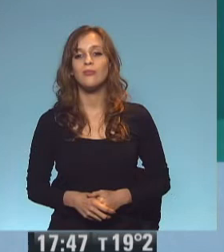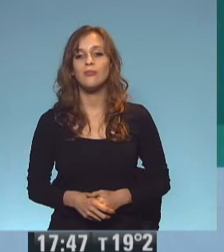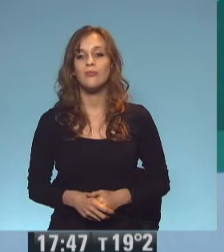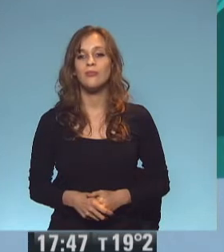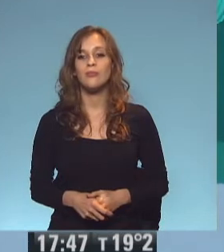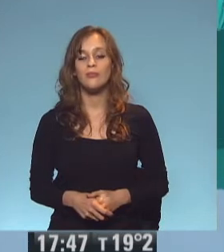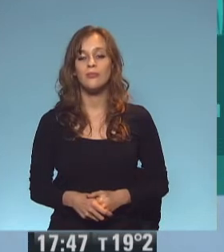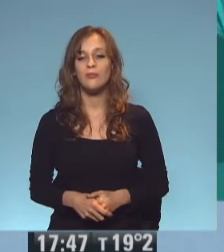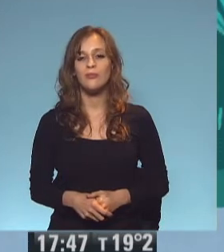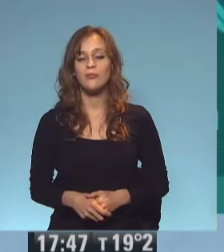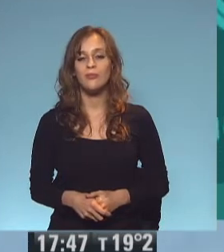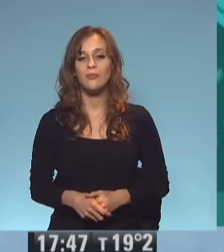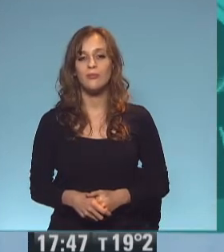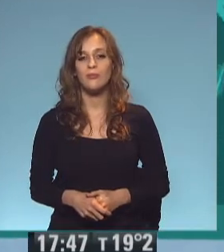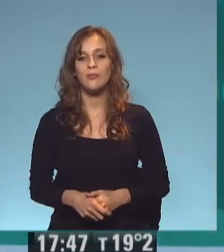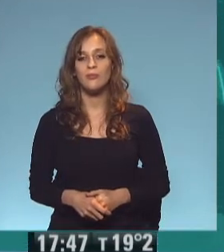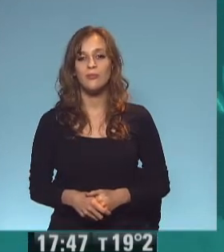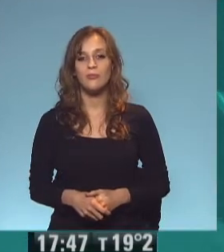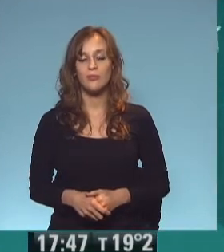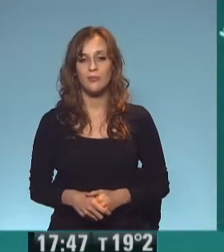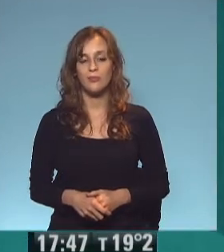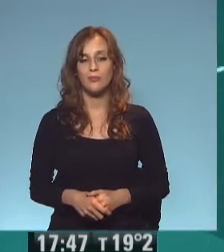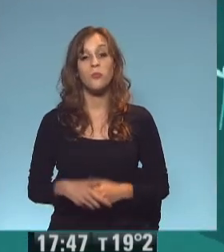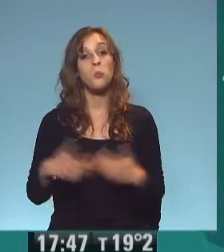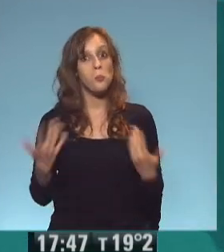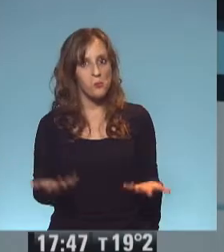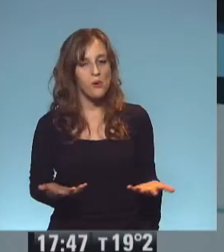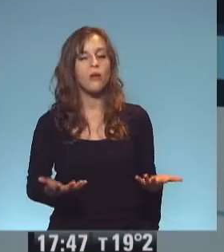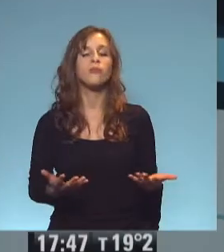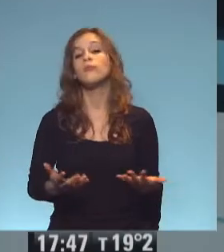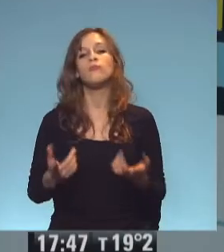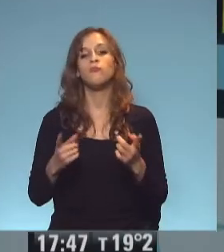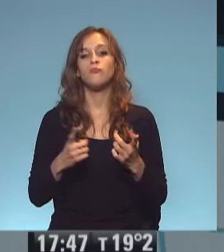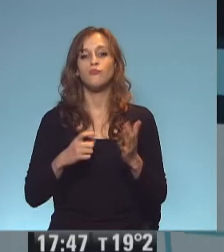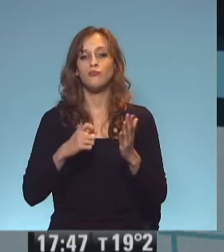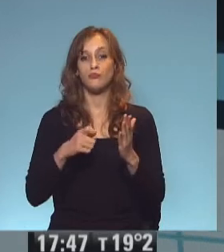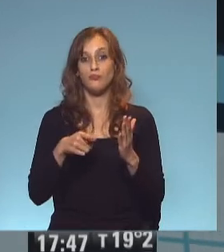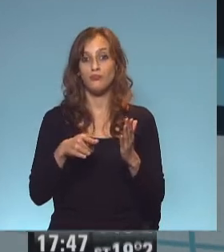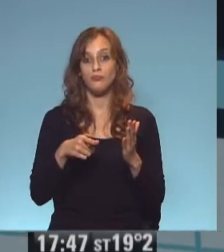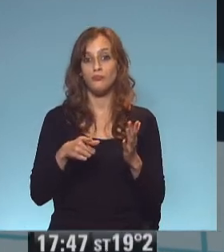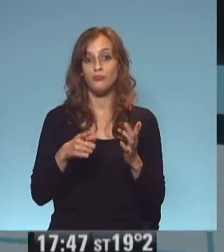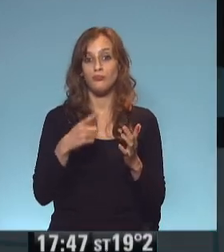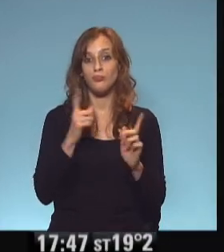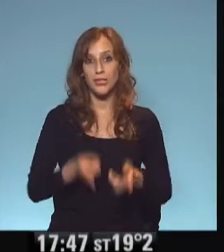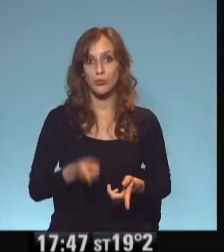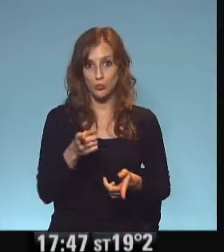La leyenda dice que cuando menos lo esperaba, su hermano le confesó...